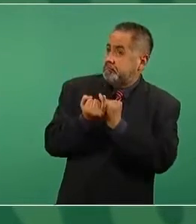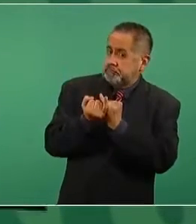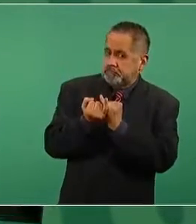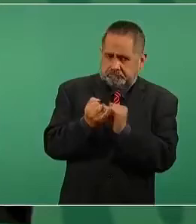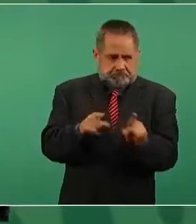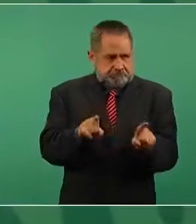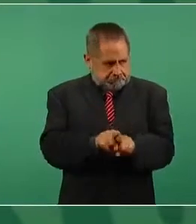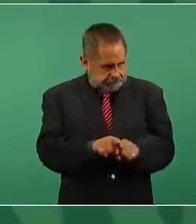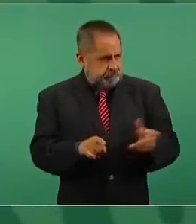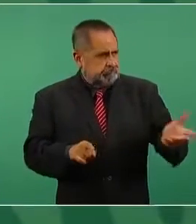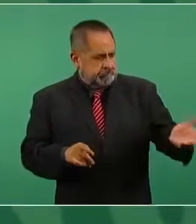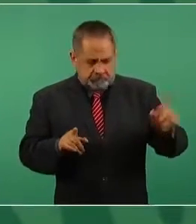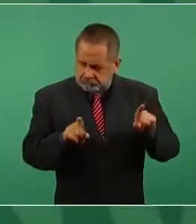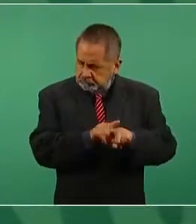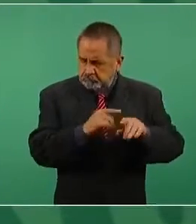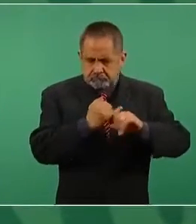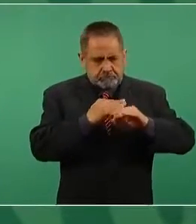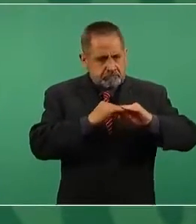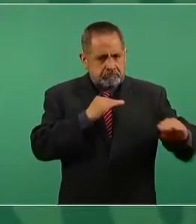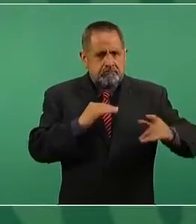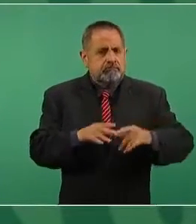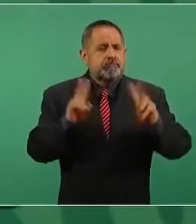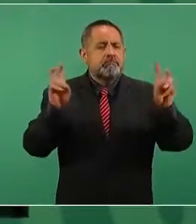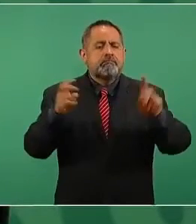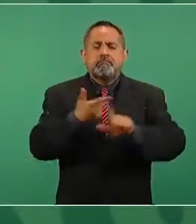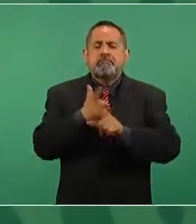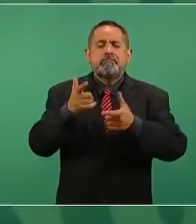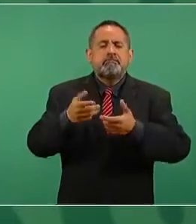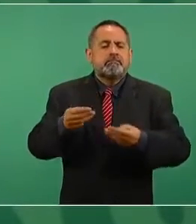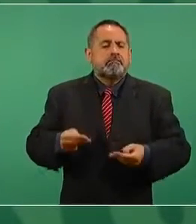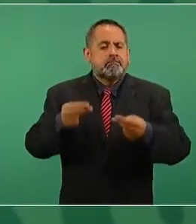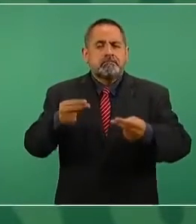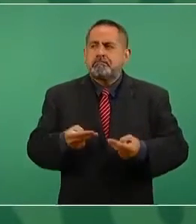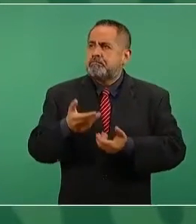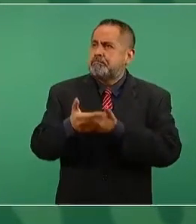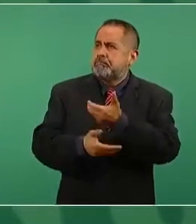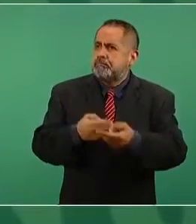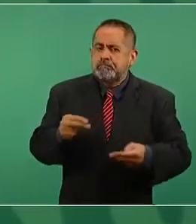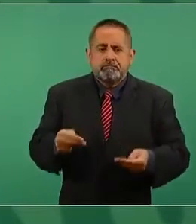el libre mercado, la libre competencia.